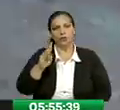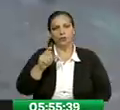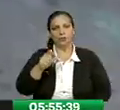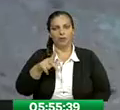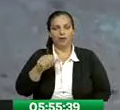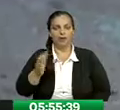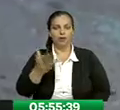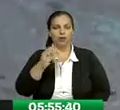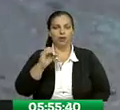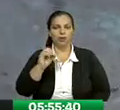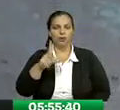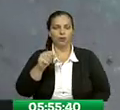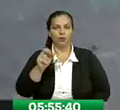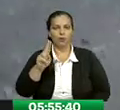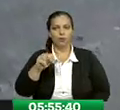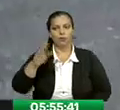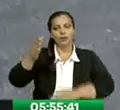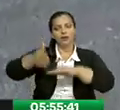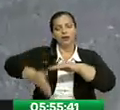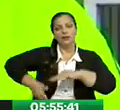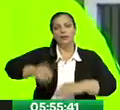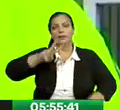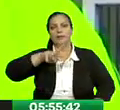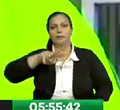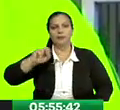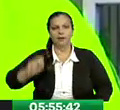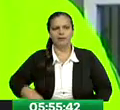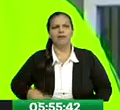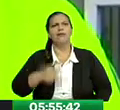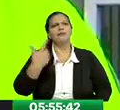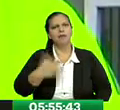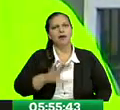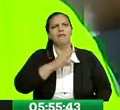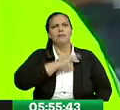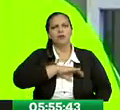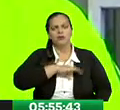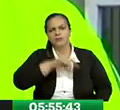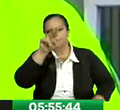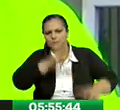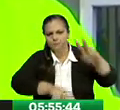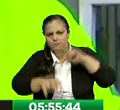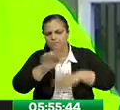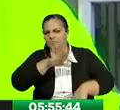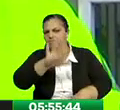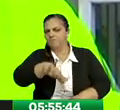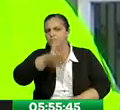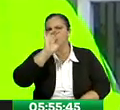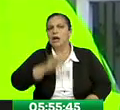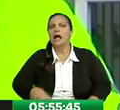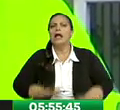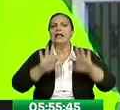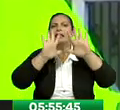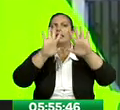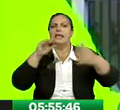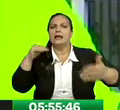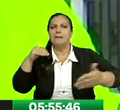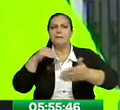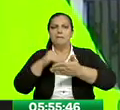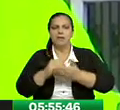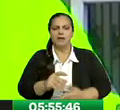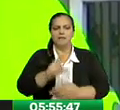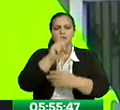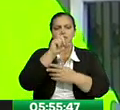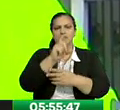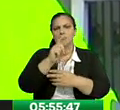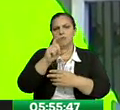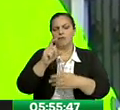donde encontraron cerca de 10.000 camaretas. Concienticen las personas que se dedican a esta labor fuera de la ley, que